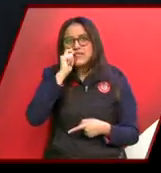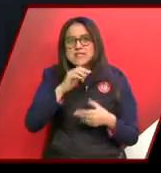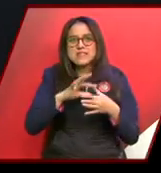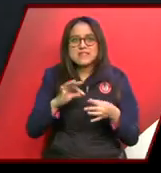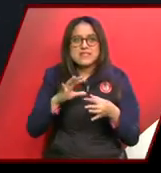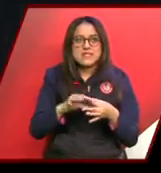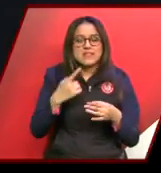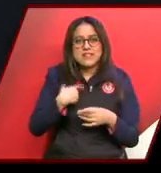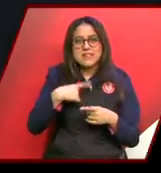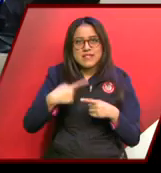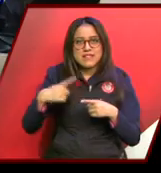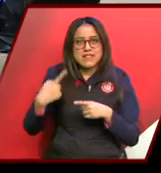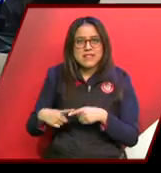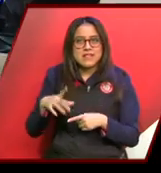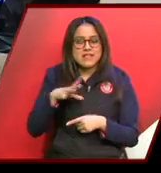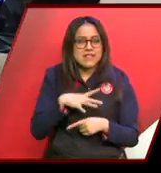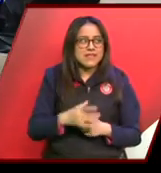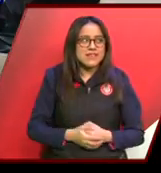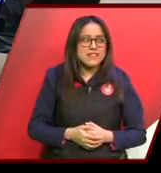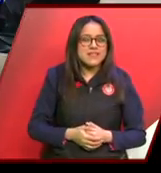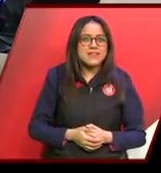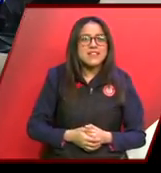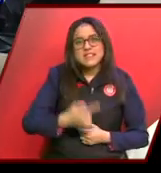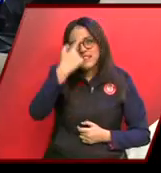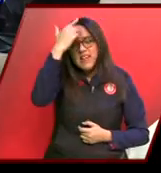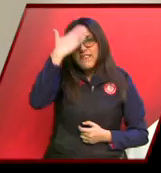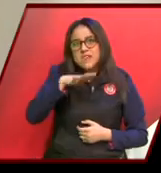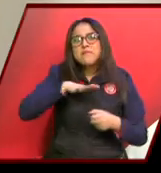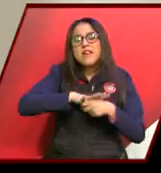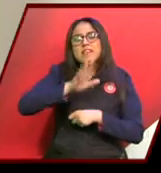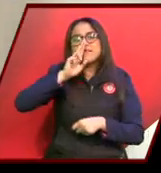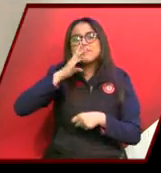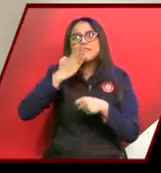de diversidad e inclusión. Si deseas saber más de la